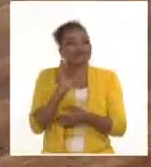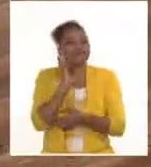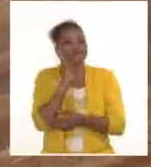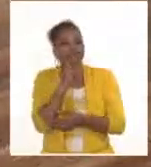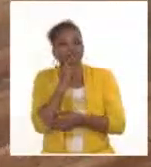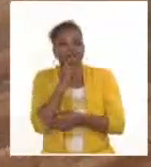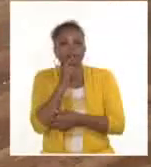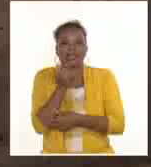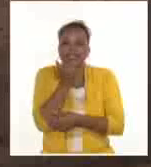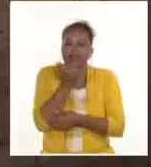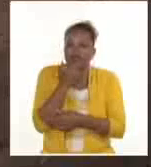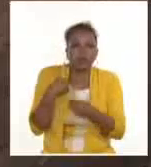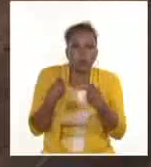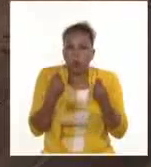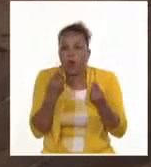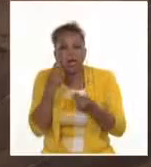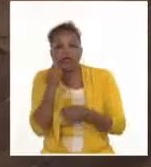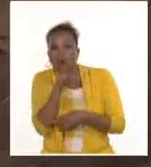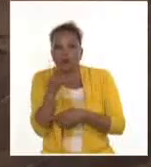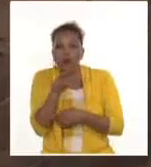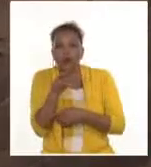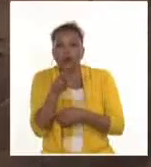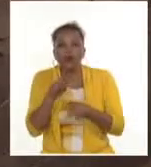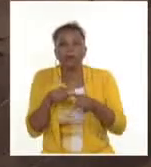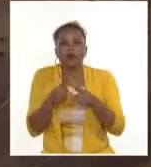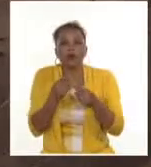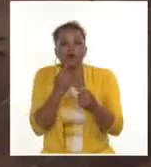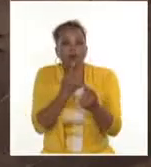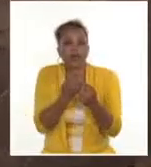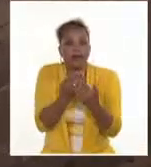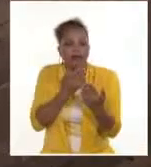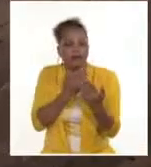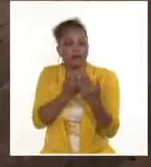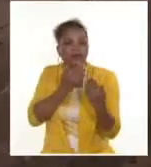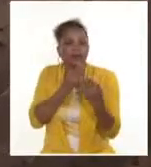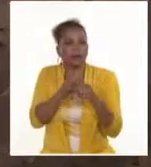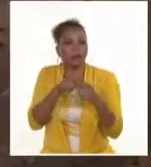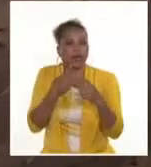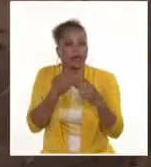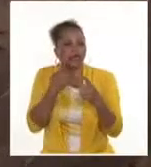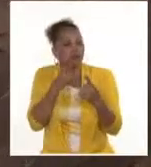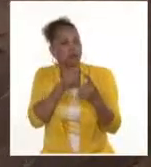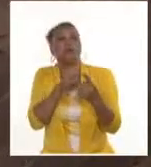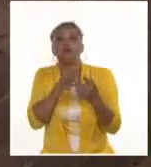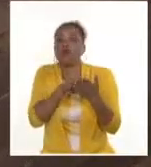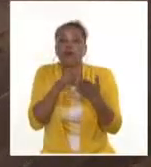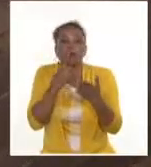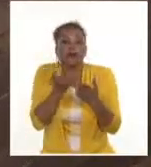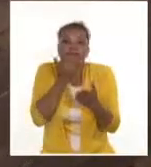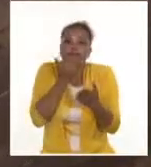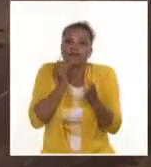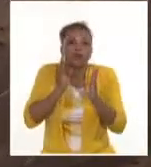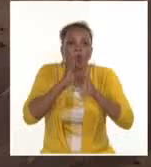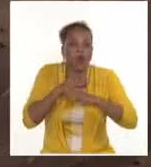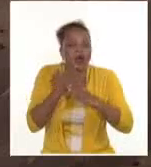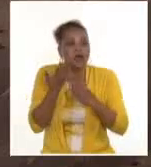defecto tiene si en el Trío por se pone uno delante el otro entonces y y no le encuentro el defecto